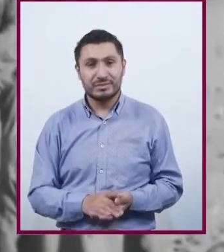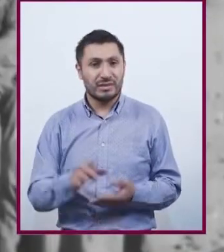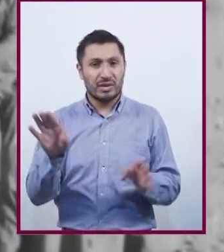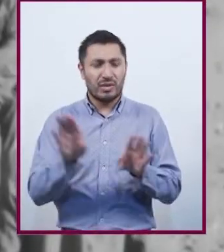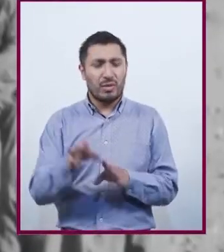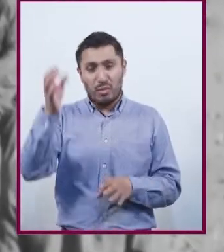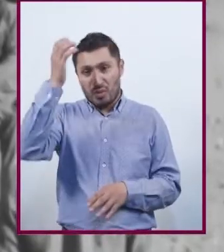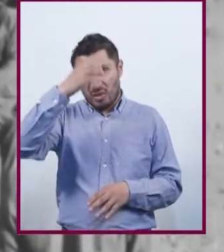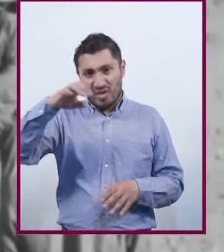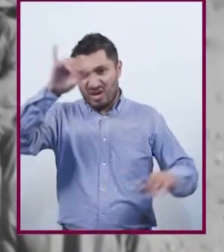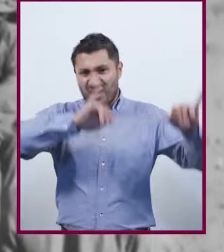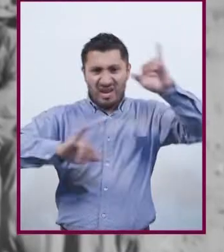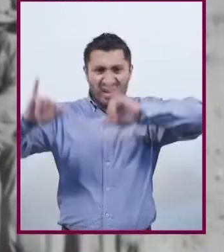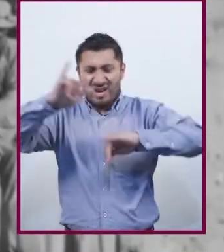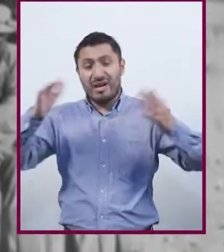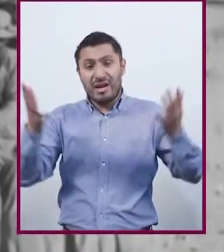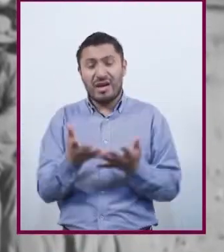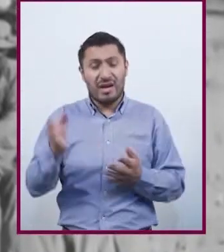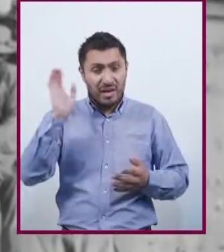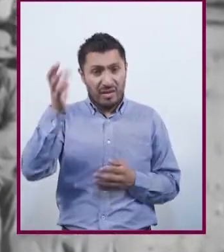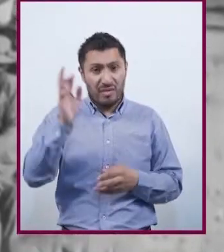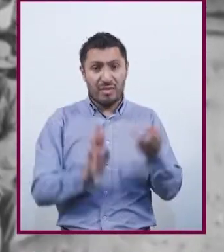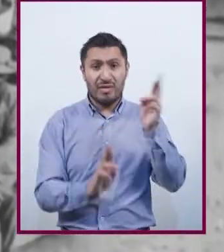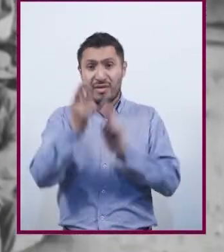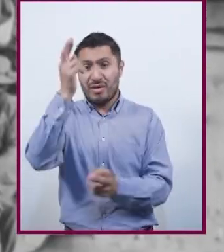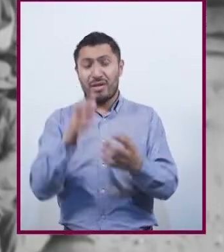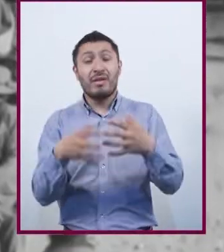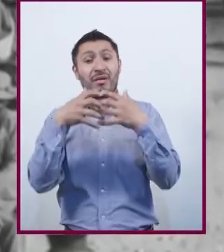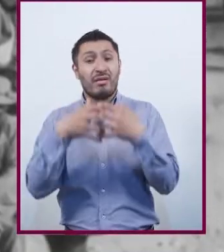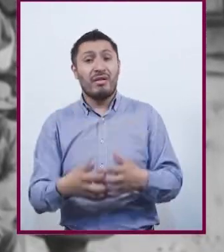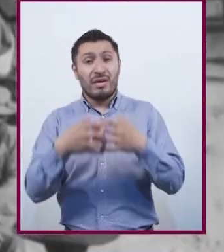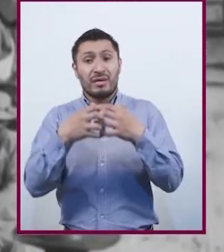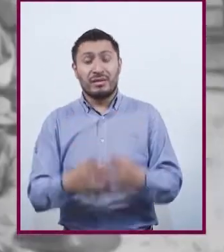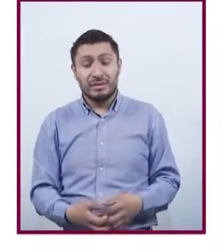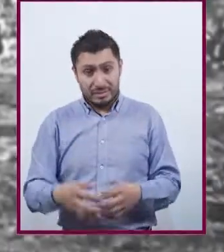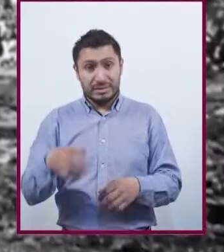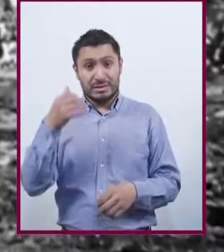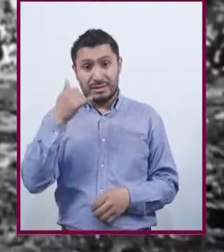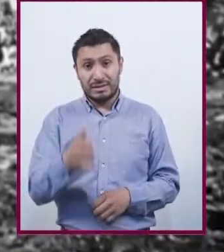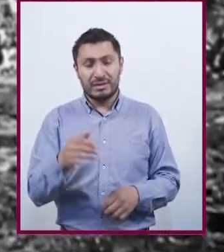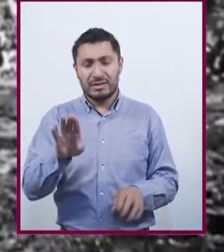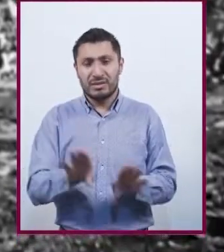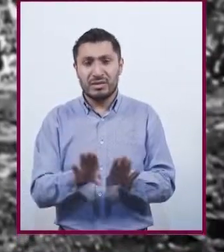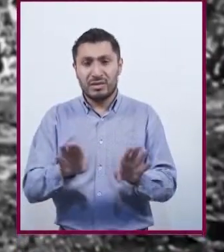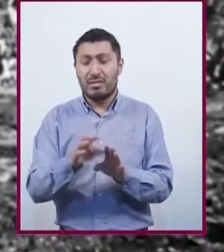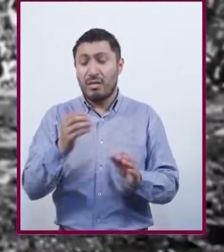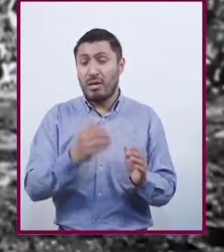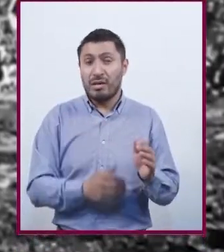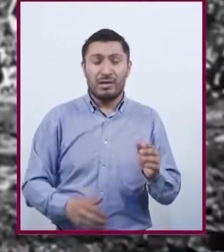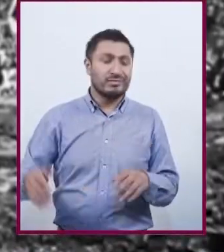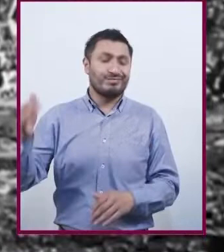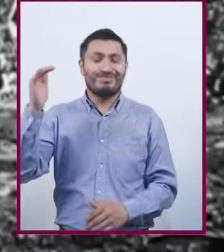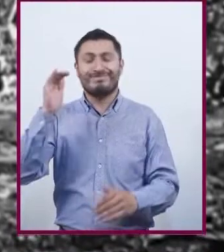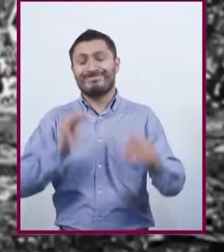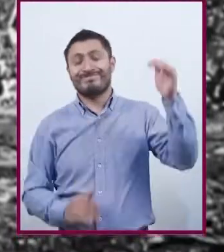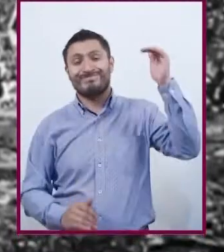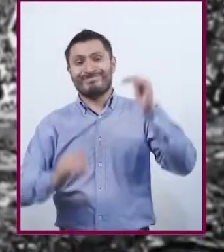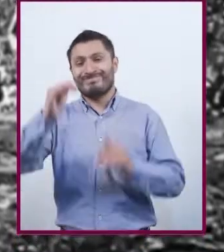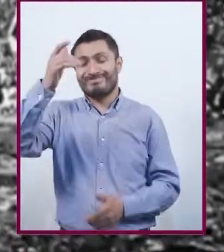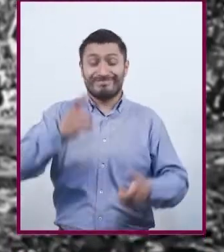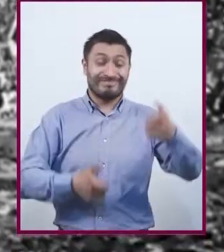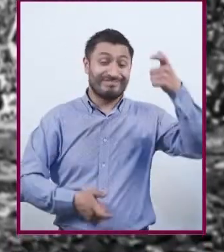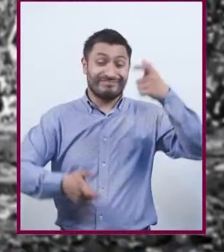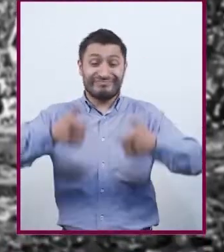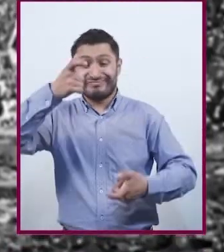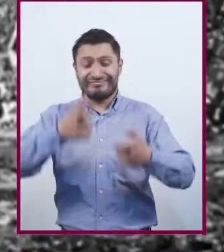como aquellos experimentos que se llevaron a cabo durante la Revolución Industrial y que aumentaron drásticamente las